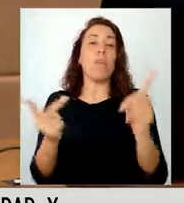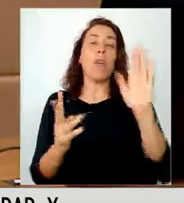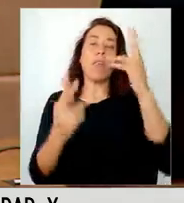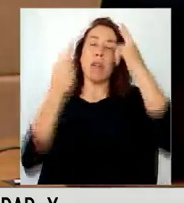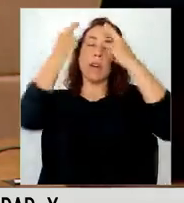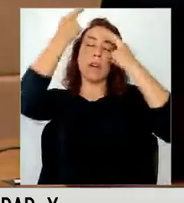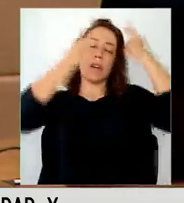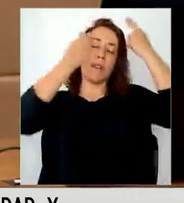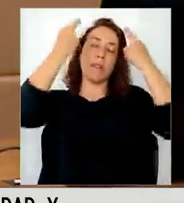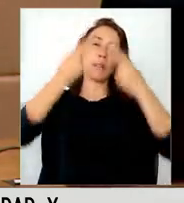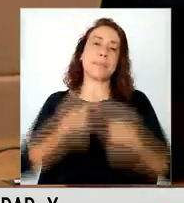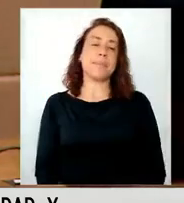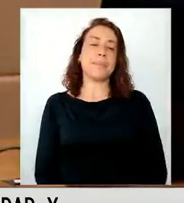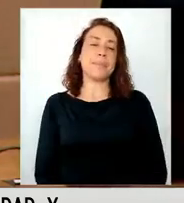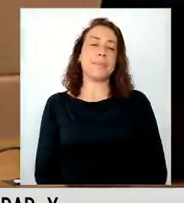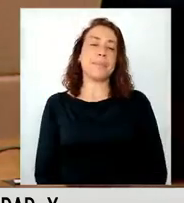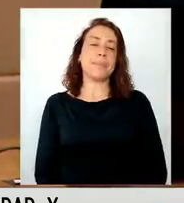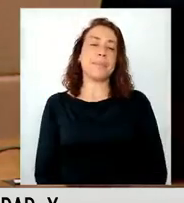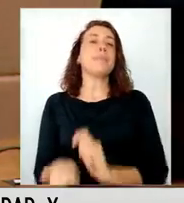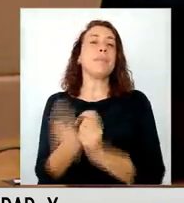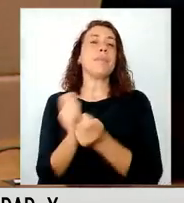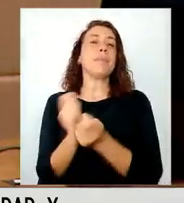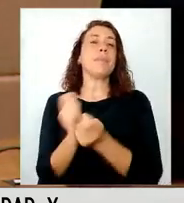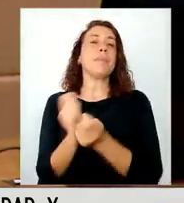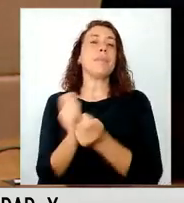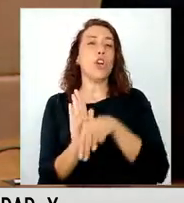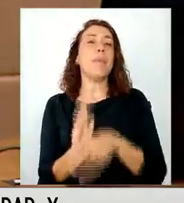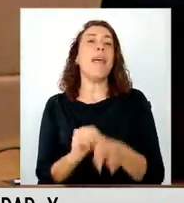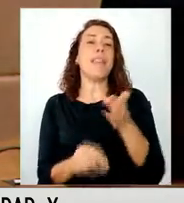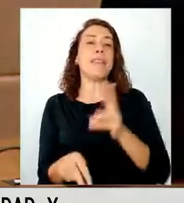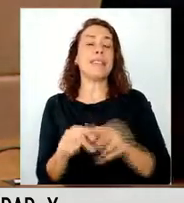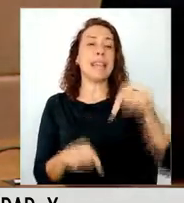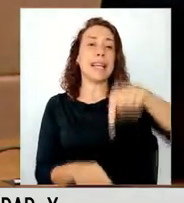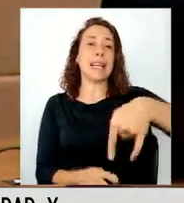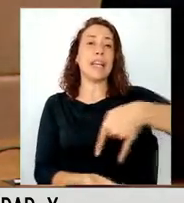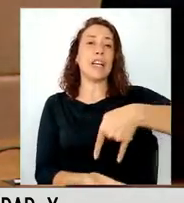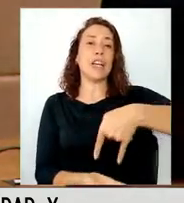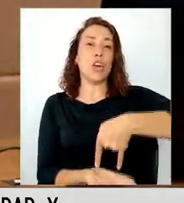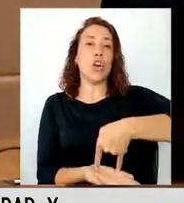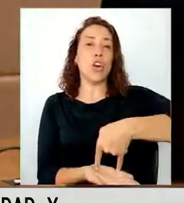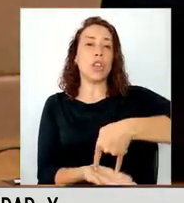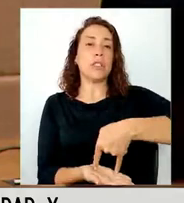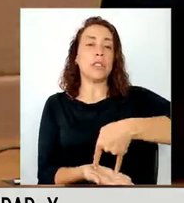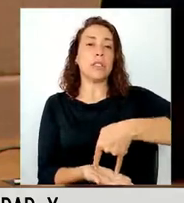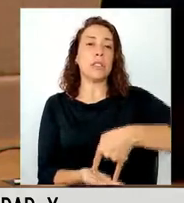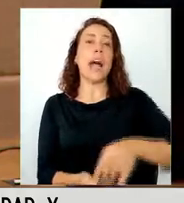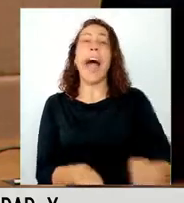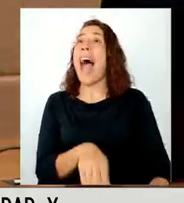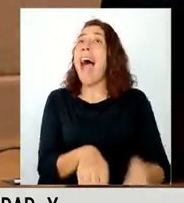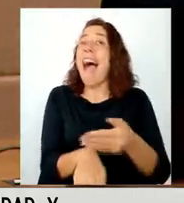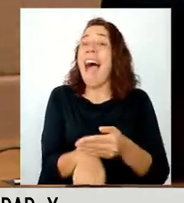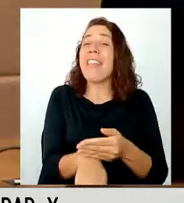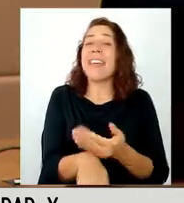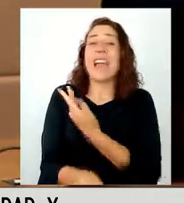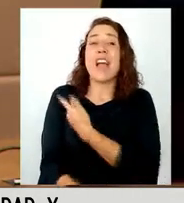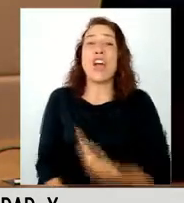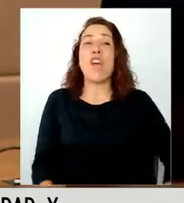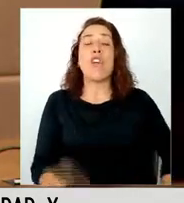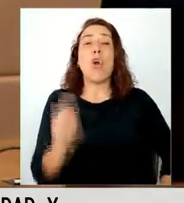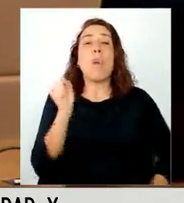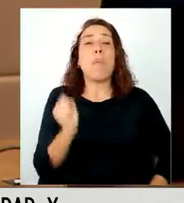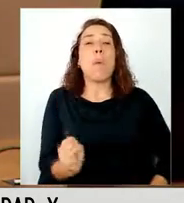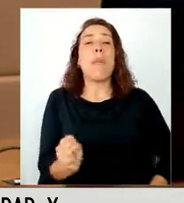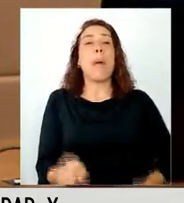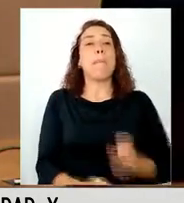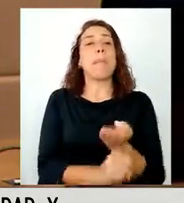son modificaciones de normas que tenemos que hacer aquí en el congreso Antes siquiera de que el gobierno pueda venir a pedirnos más plata